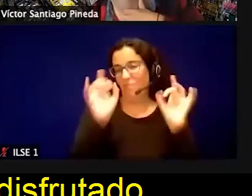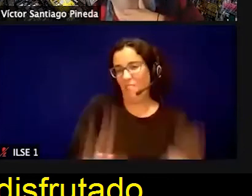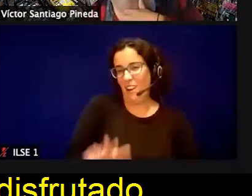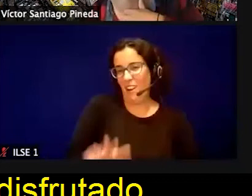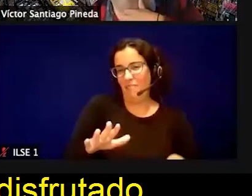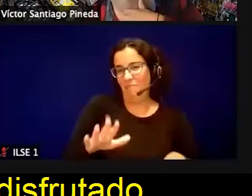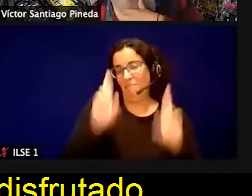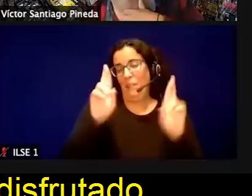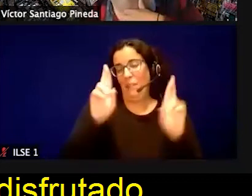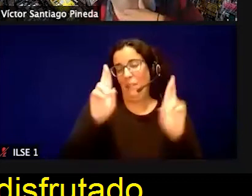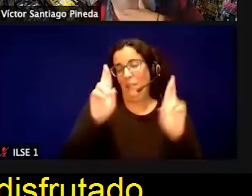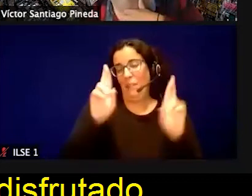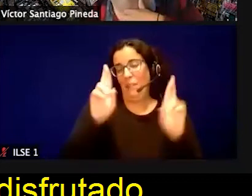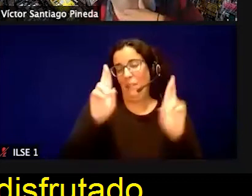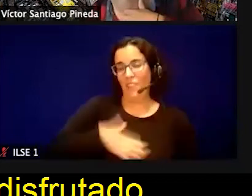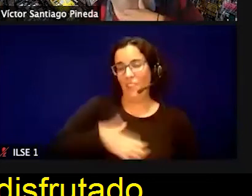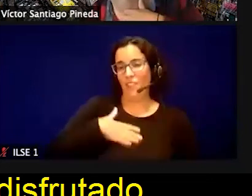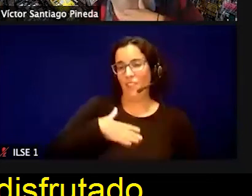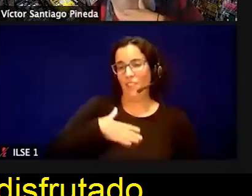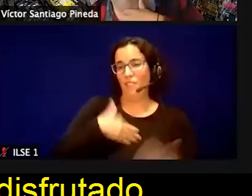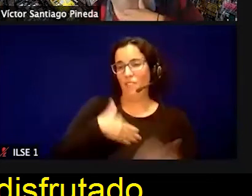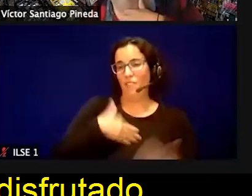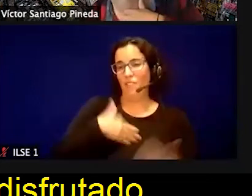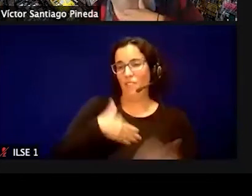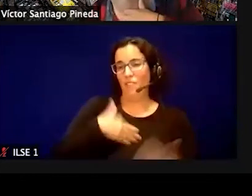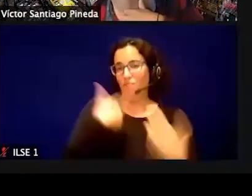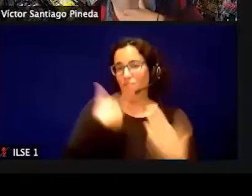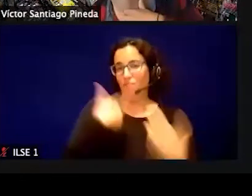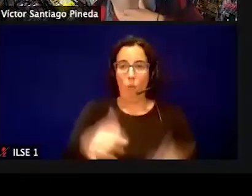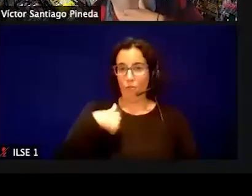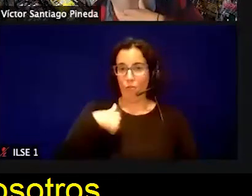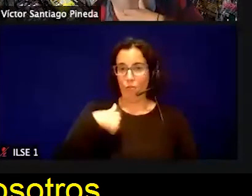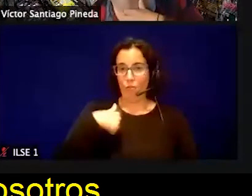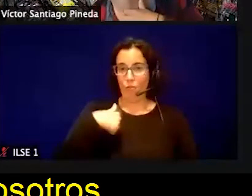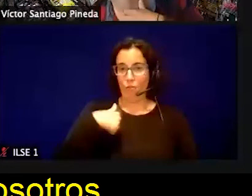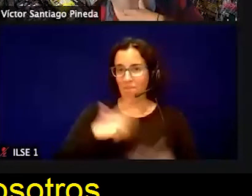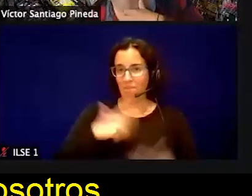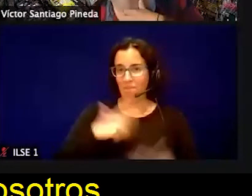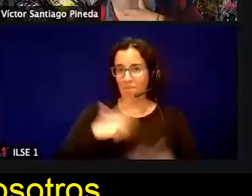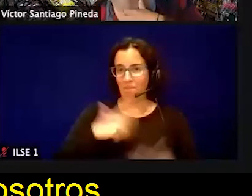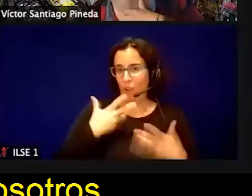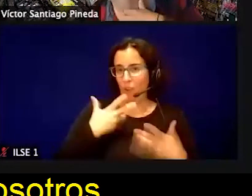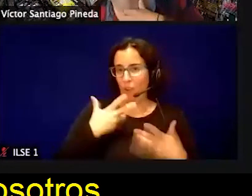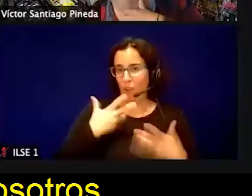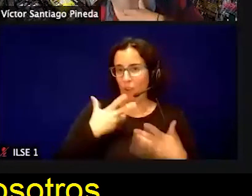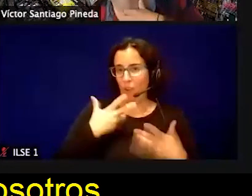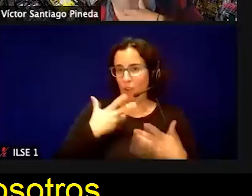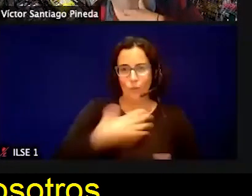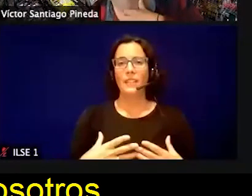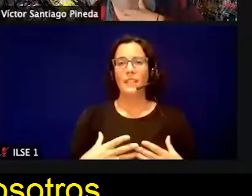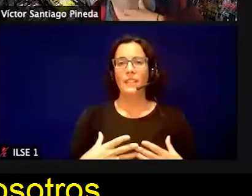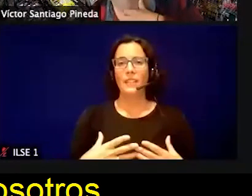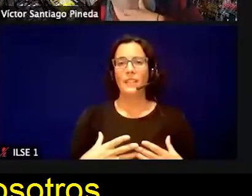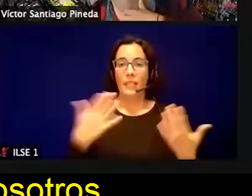de esta charla como personalmente lo he disfrutado yo. sí que a continuación sí que me gustaría, antes